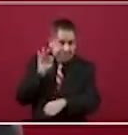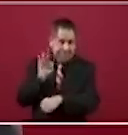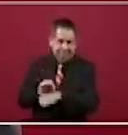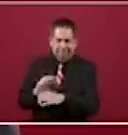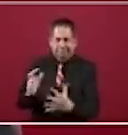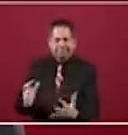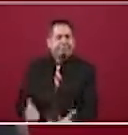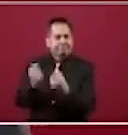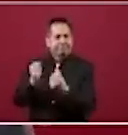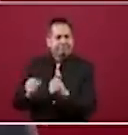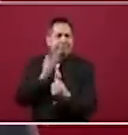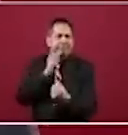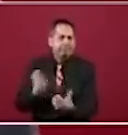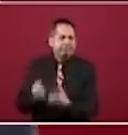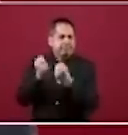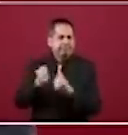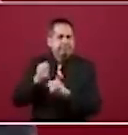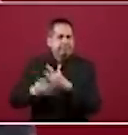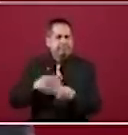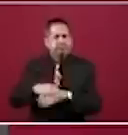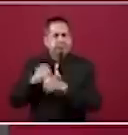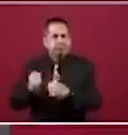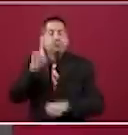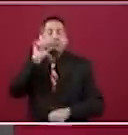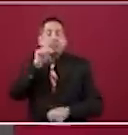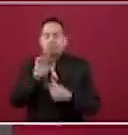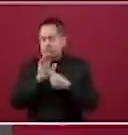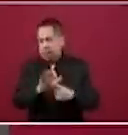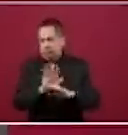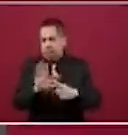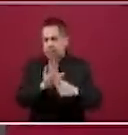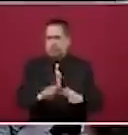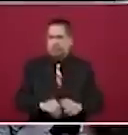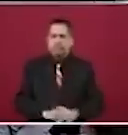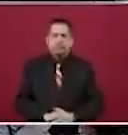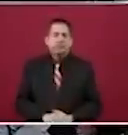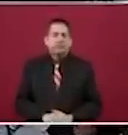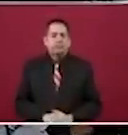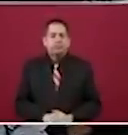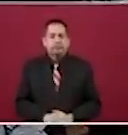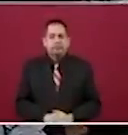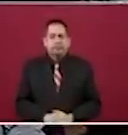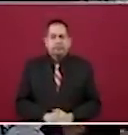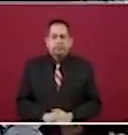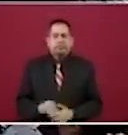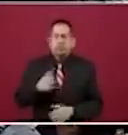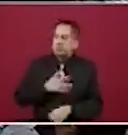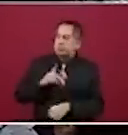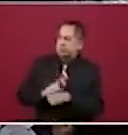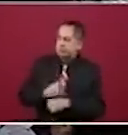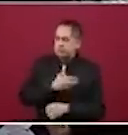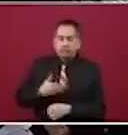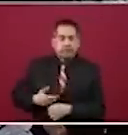y se va a fortalecer a Pemex, y mañana presentamos la propuesta. Buen día, presidente. Ana Isabel Martínez